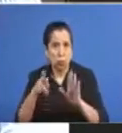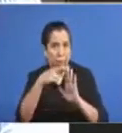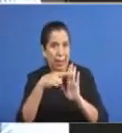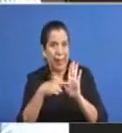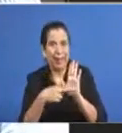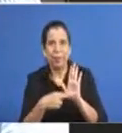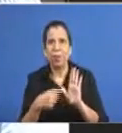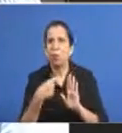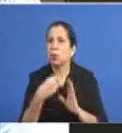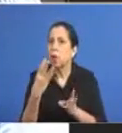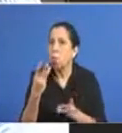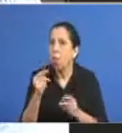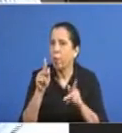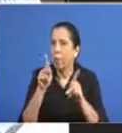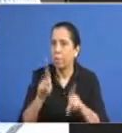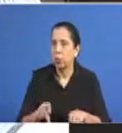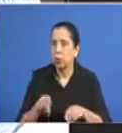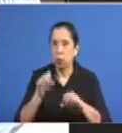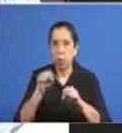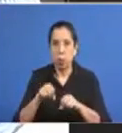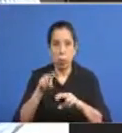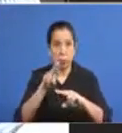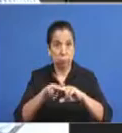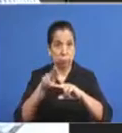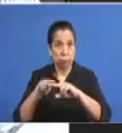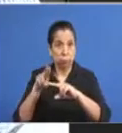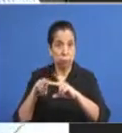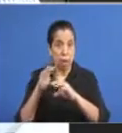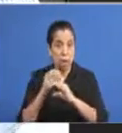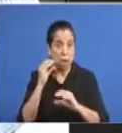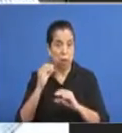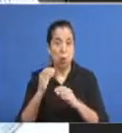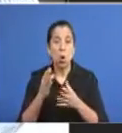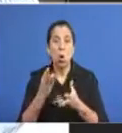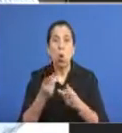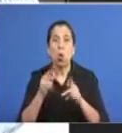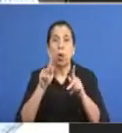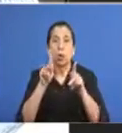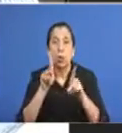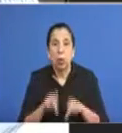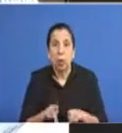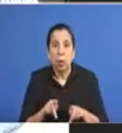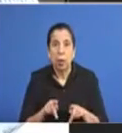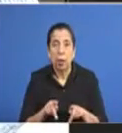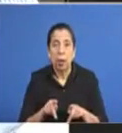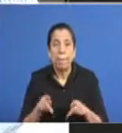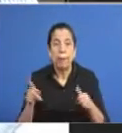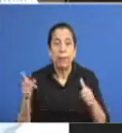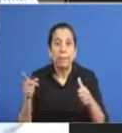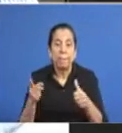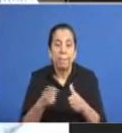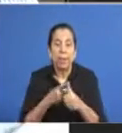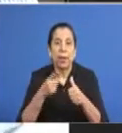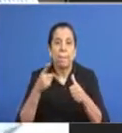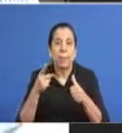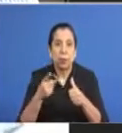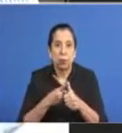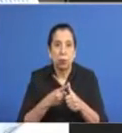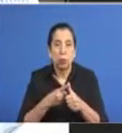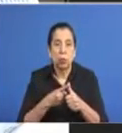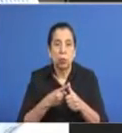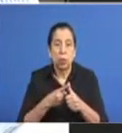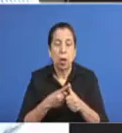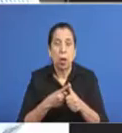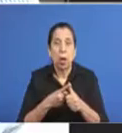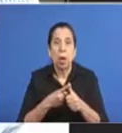irlo flexibilizando cuando las personas que son, y lo vuelvo a decir, el primer anillo de seguridad